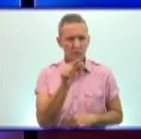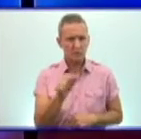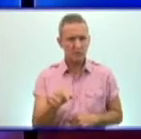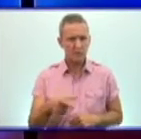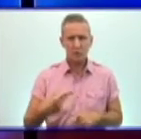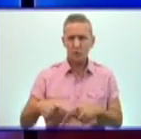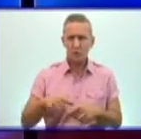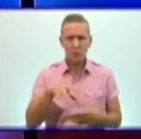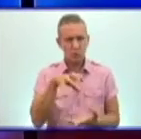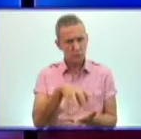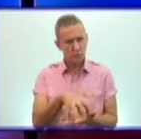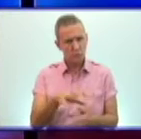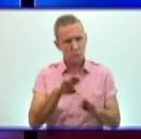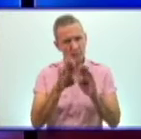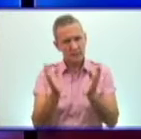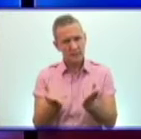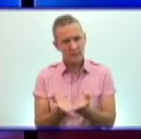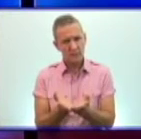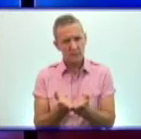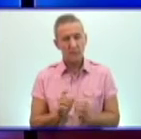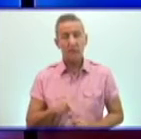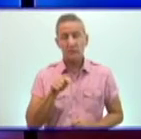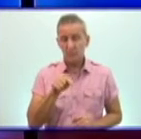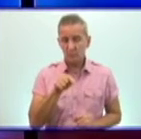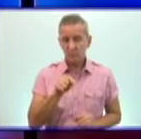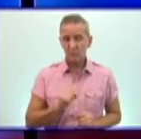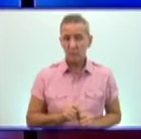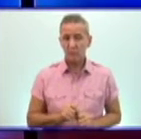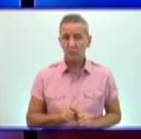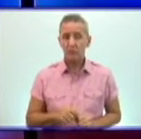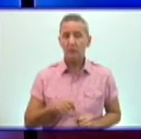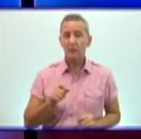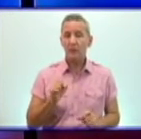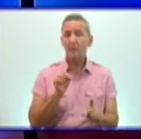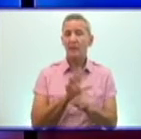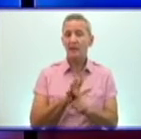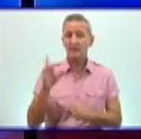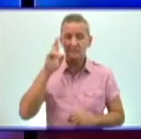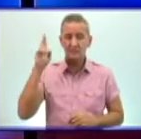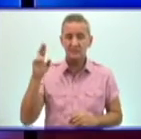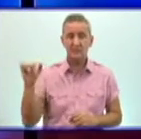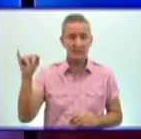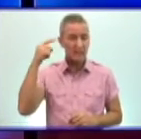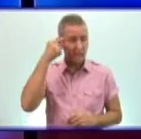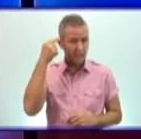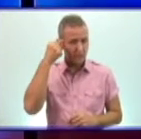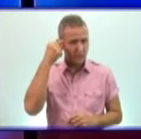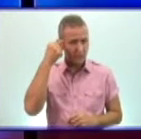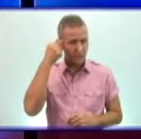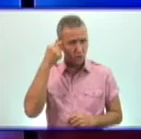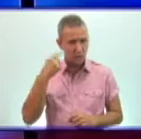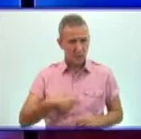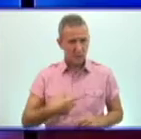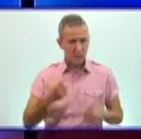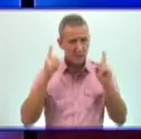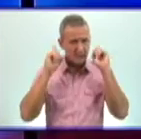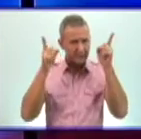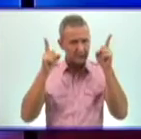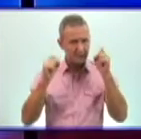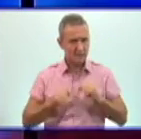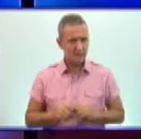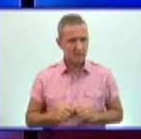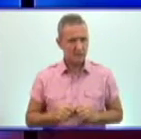del mundo. Y por lo tanto, por eso, desde la revolución, desde su ideología, desde la cultura política,